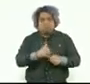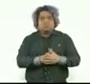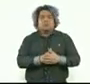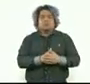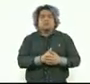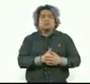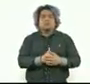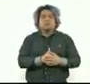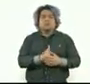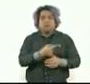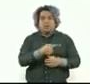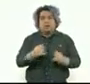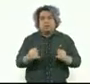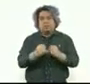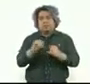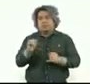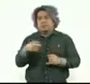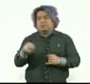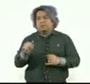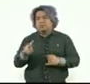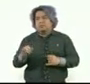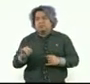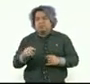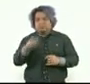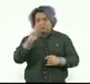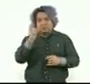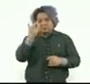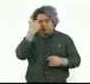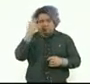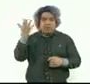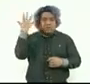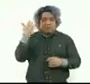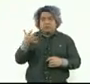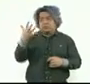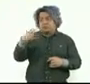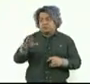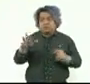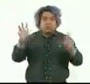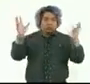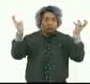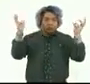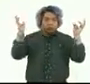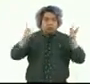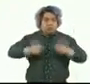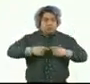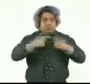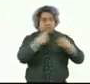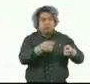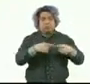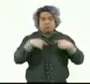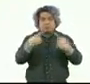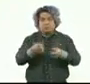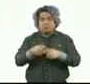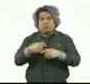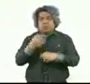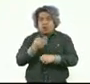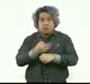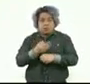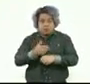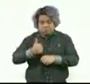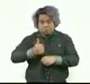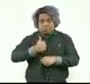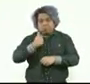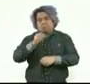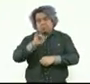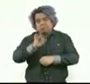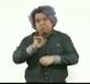hizo el INSABI una entrega de 10 ambulancias a la Ciudad de México que han sido de mucha utilidad. Ahora